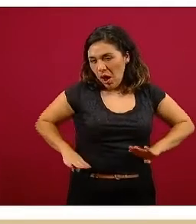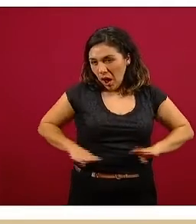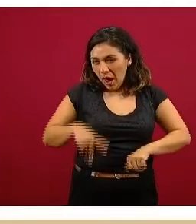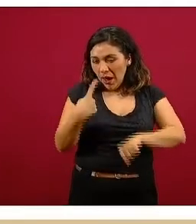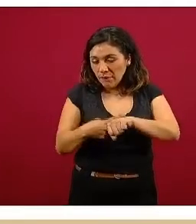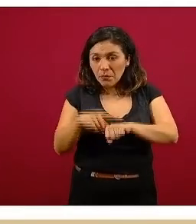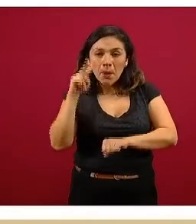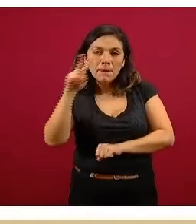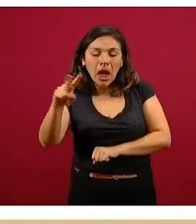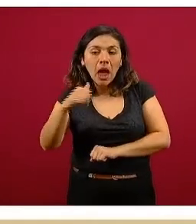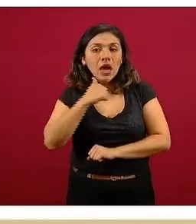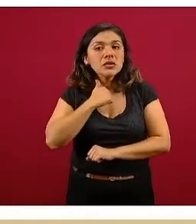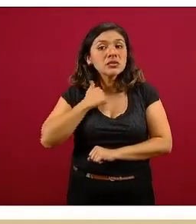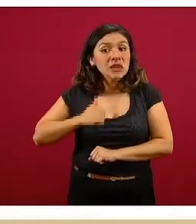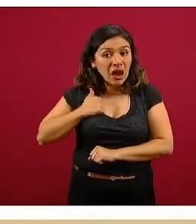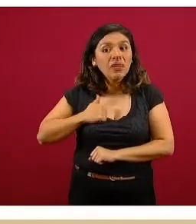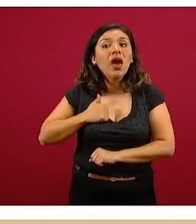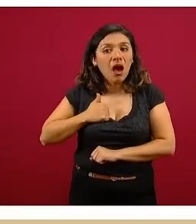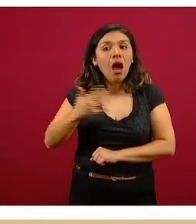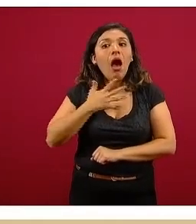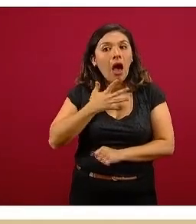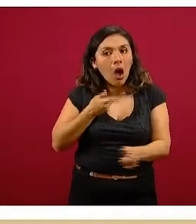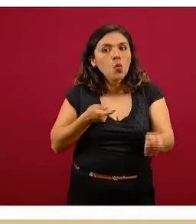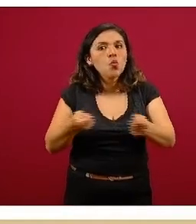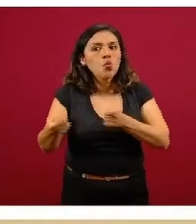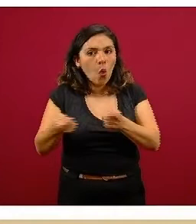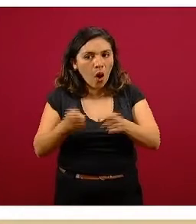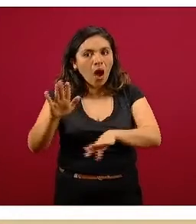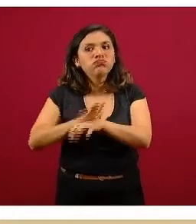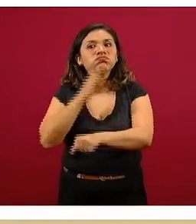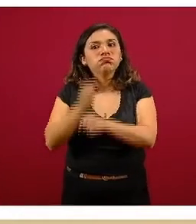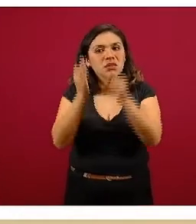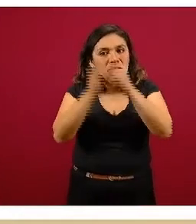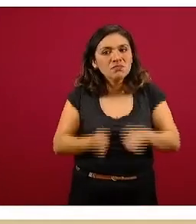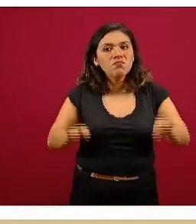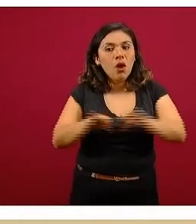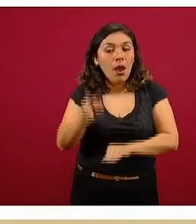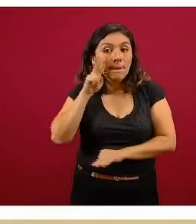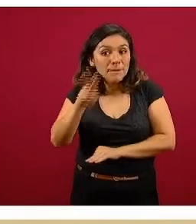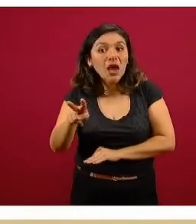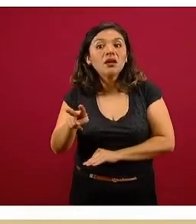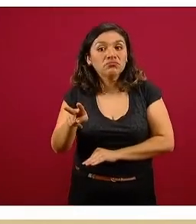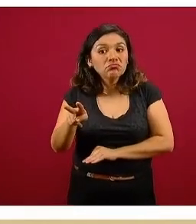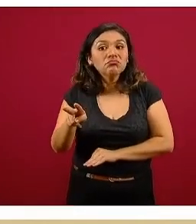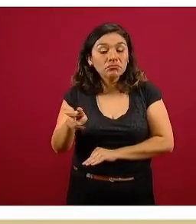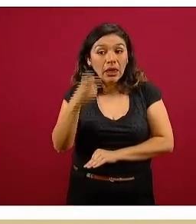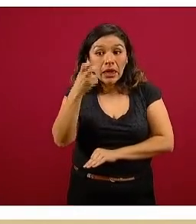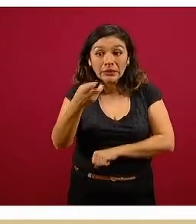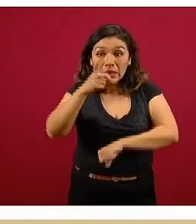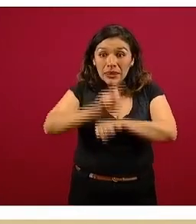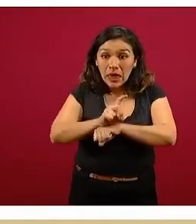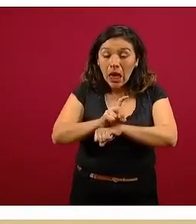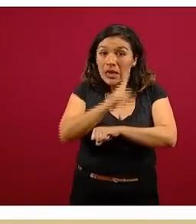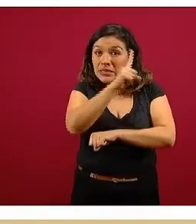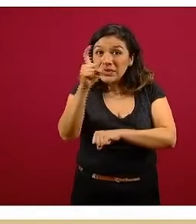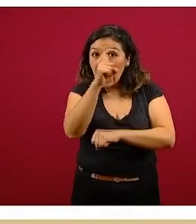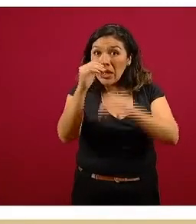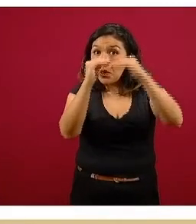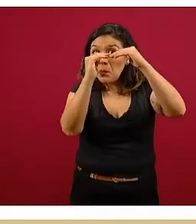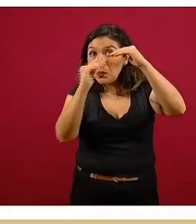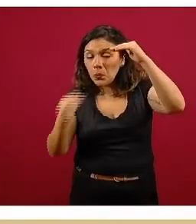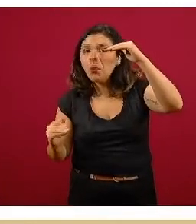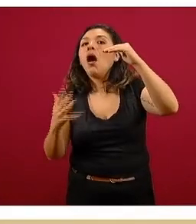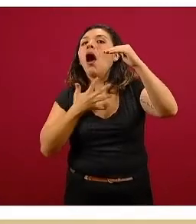como Canadá sí llega a un control importante en la presentación de la misma y prácticamente desde ese día 100 en adelante